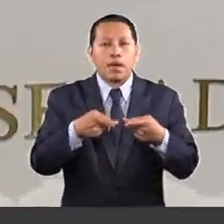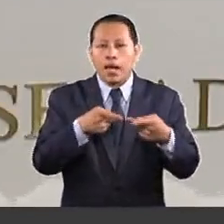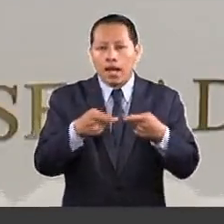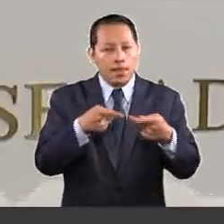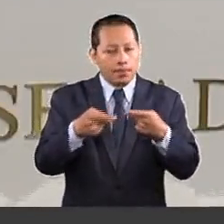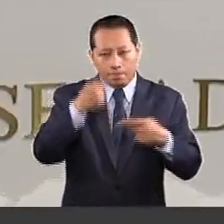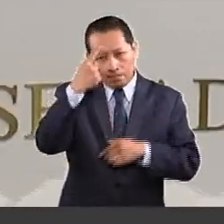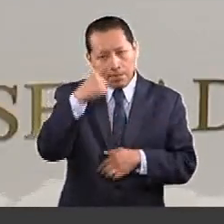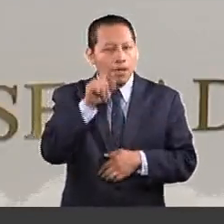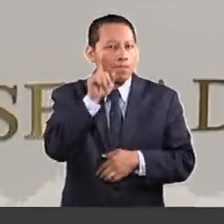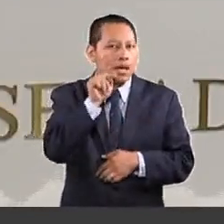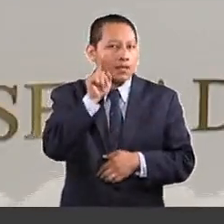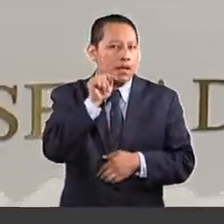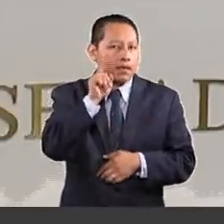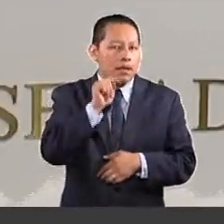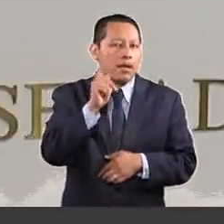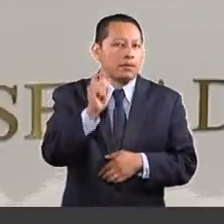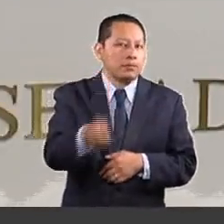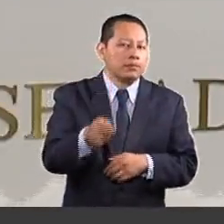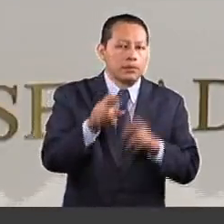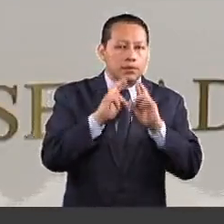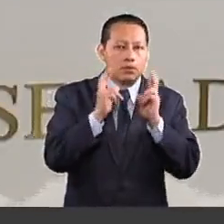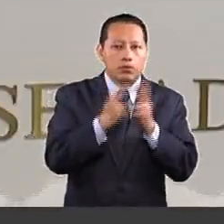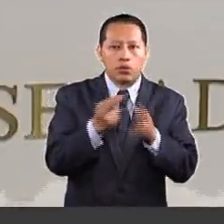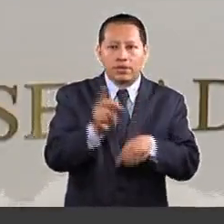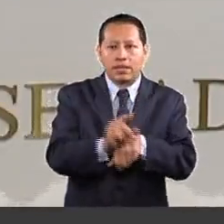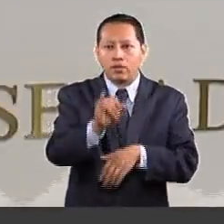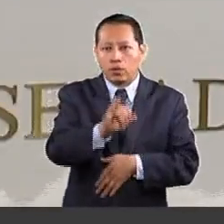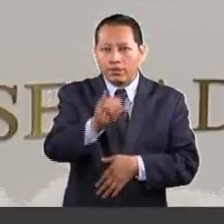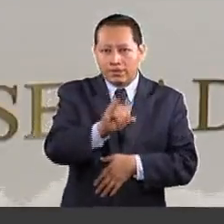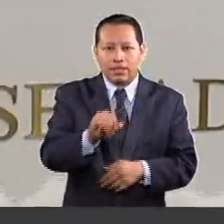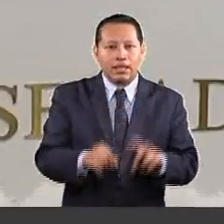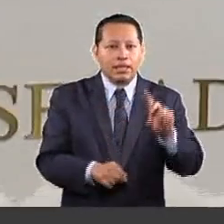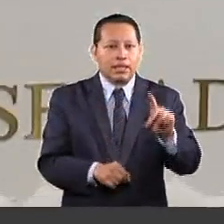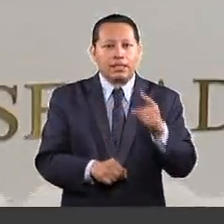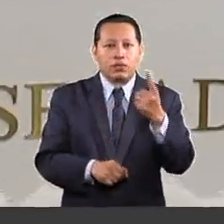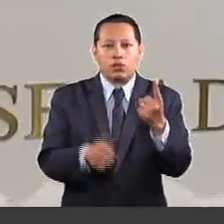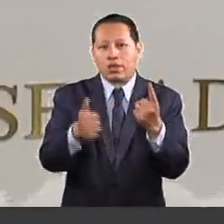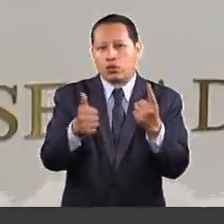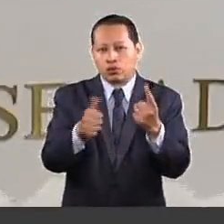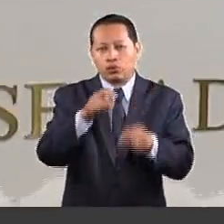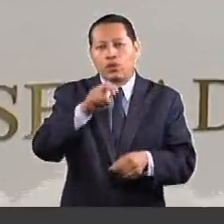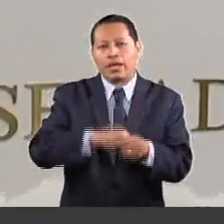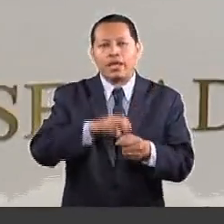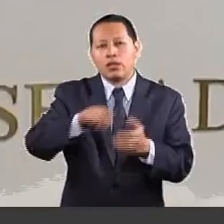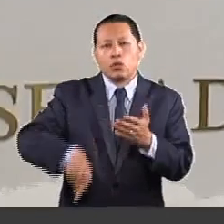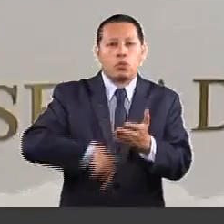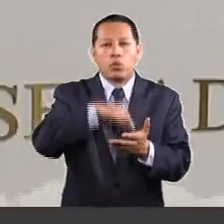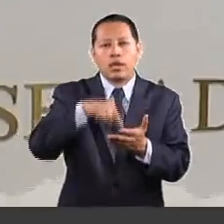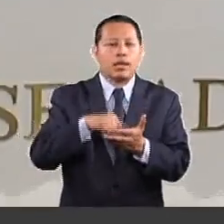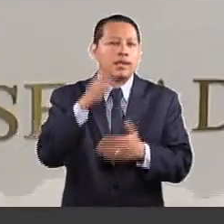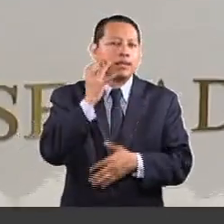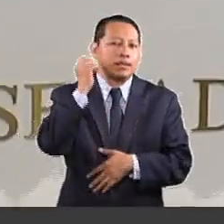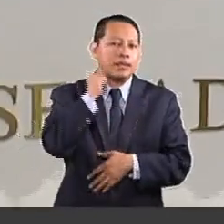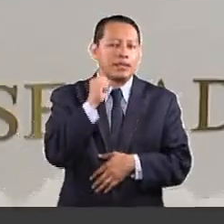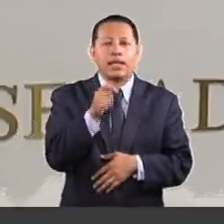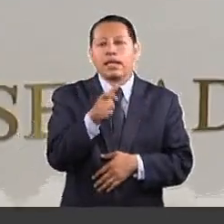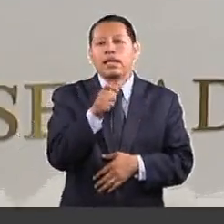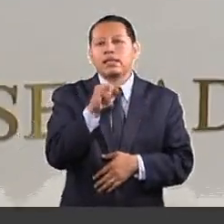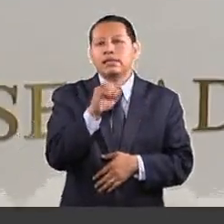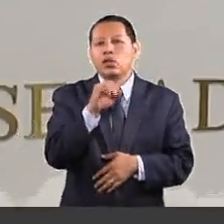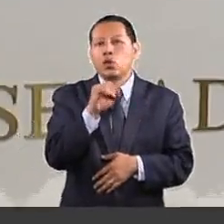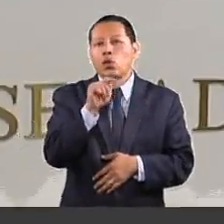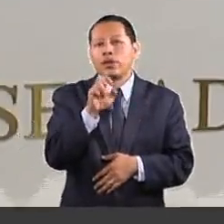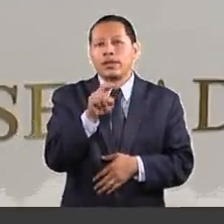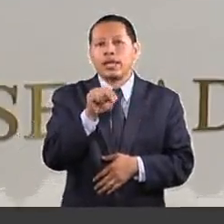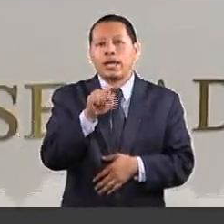de Morena, que se llevará a cabo este jueves 31 de agosto en la antigua sede del Senado en Jicotencatl número 9,